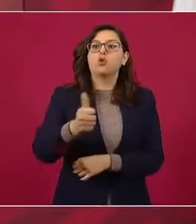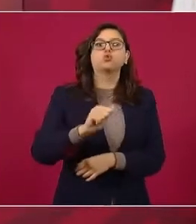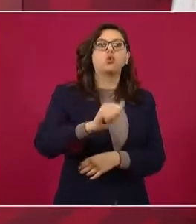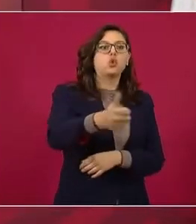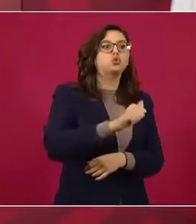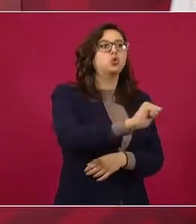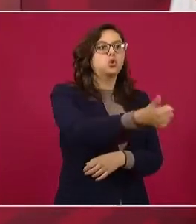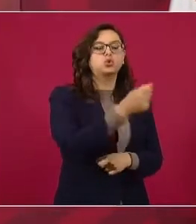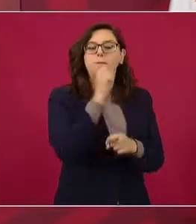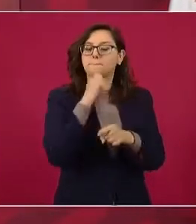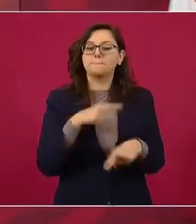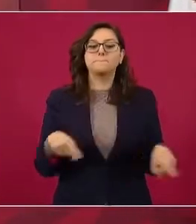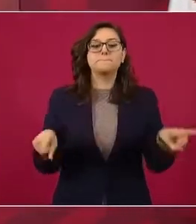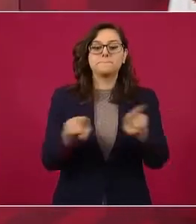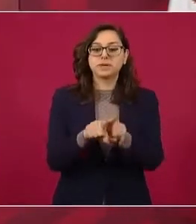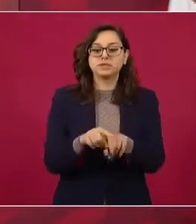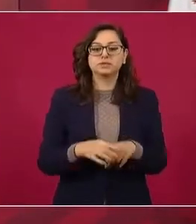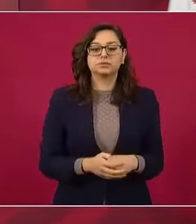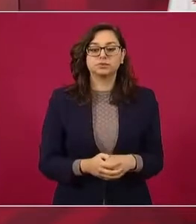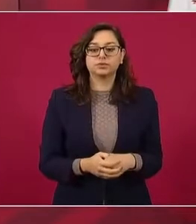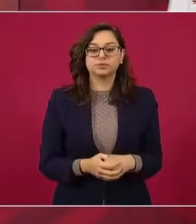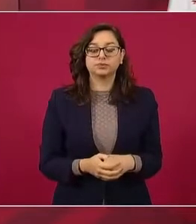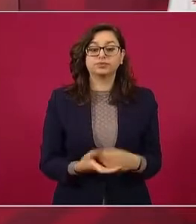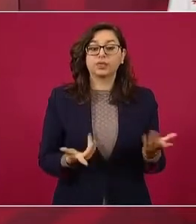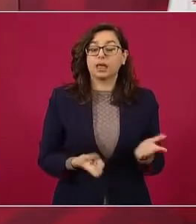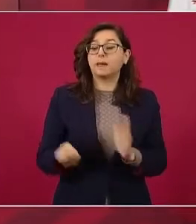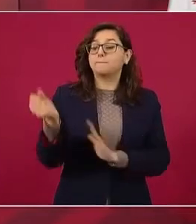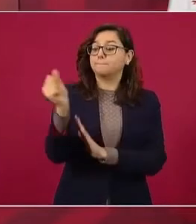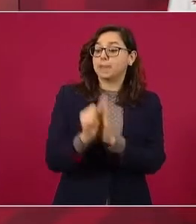dedicando todos los días 20